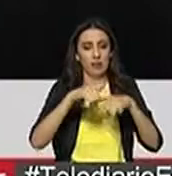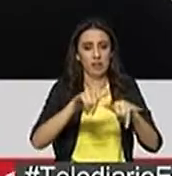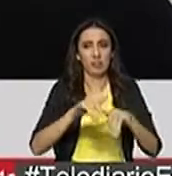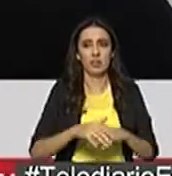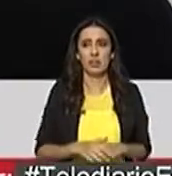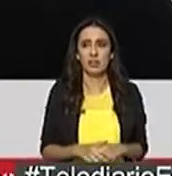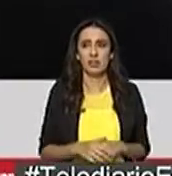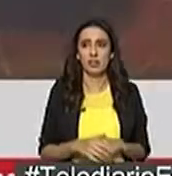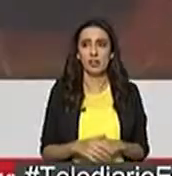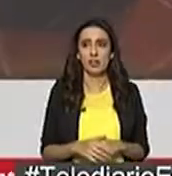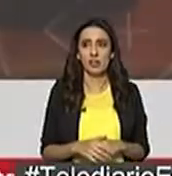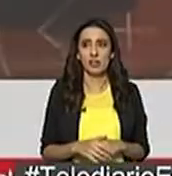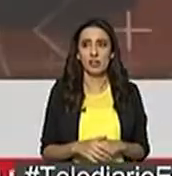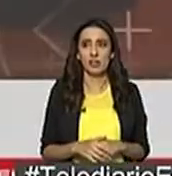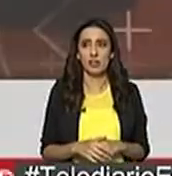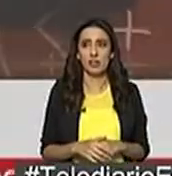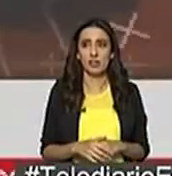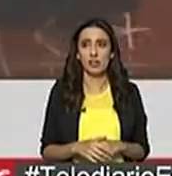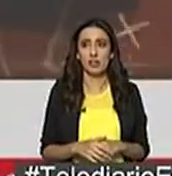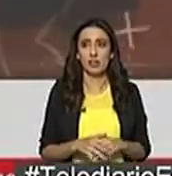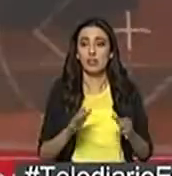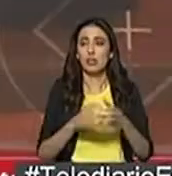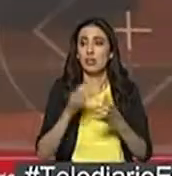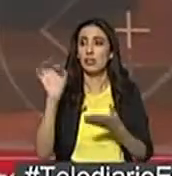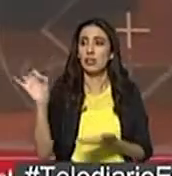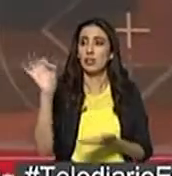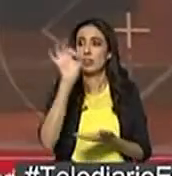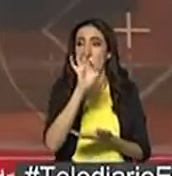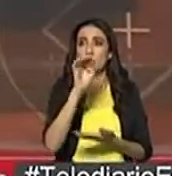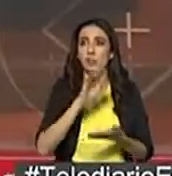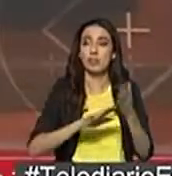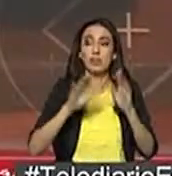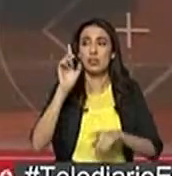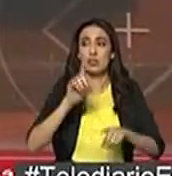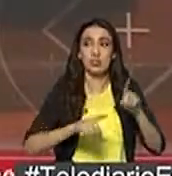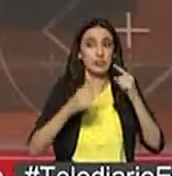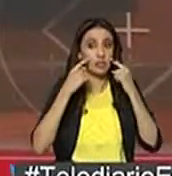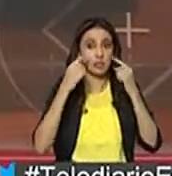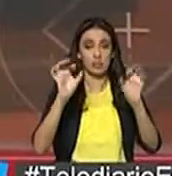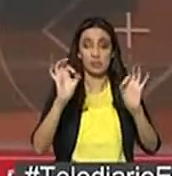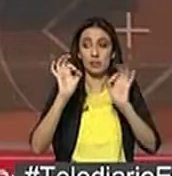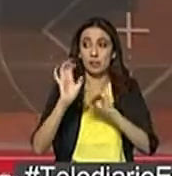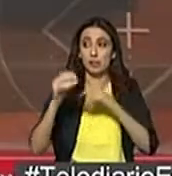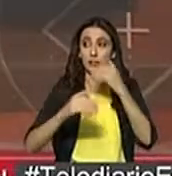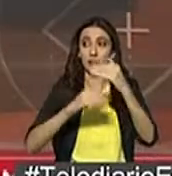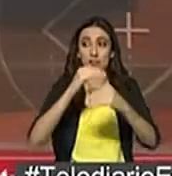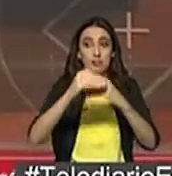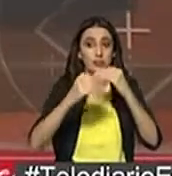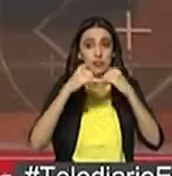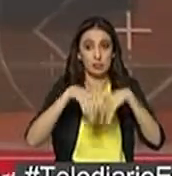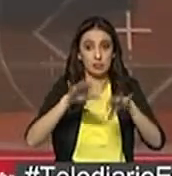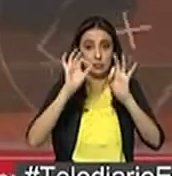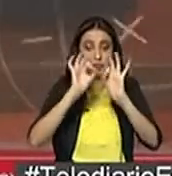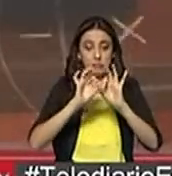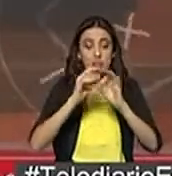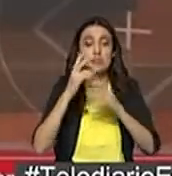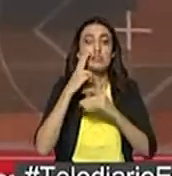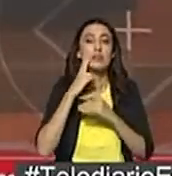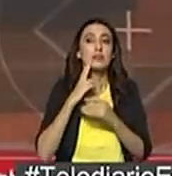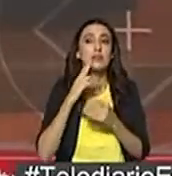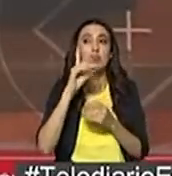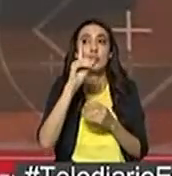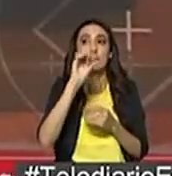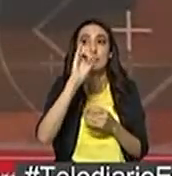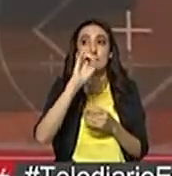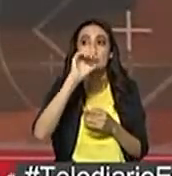Públicos. Y los representantes de la Fundación Diabetes Juvenil del Ecuador lamentan lo actuado por el legislativo al